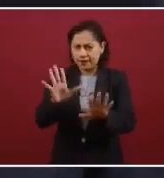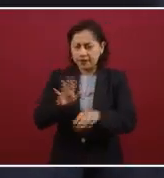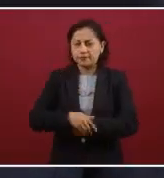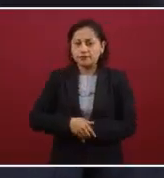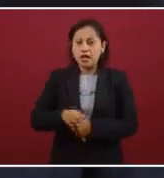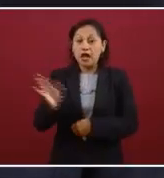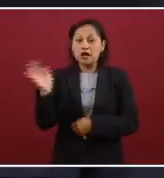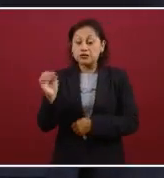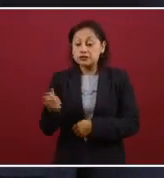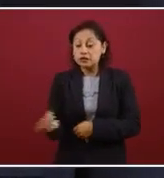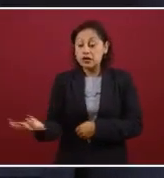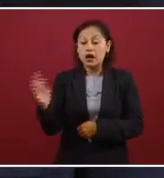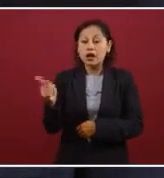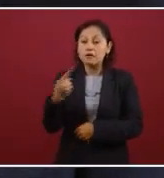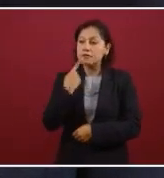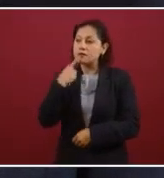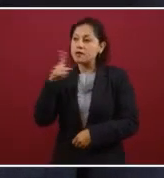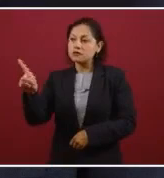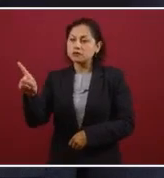denuncia.